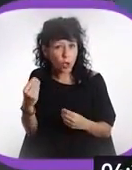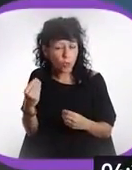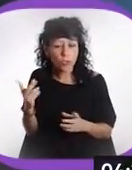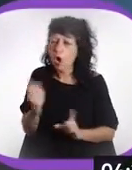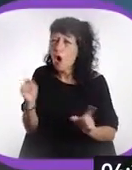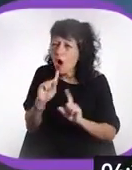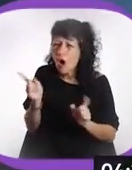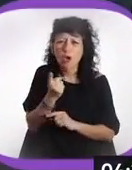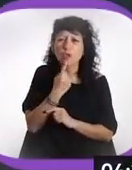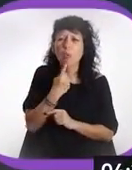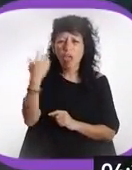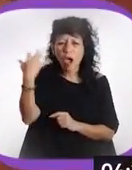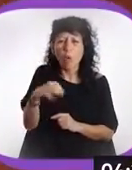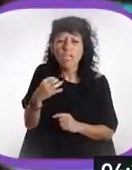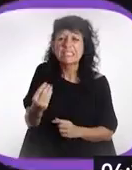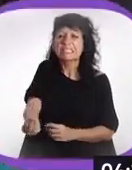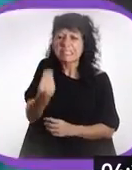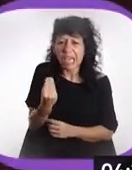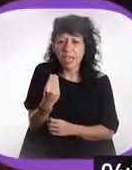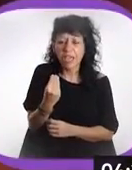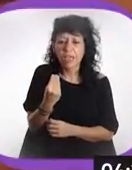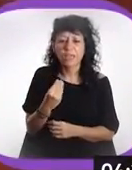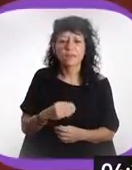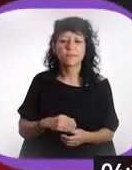La única duda es ¿qué?